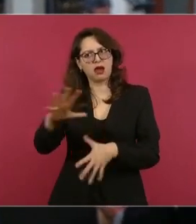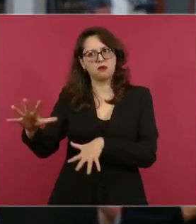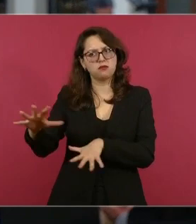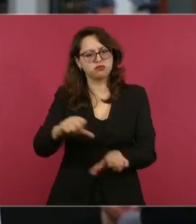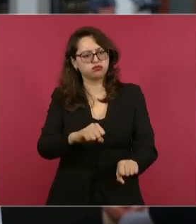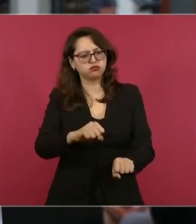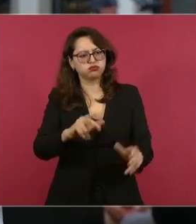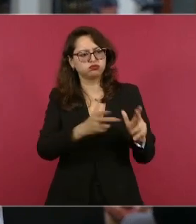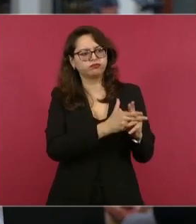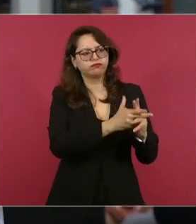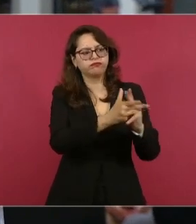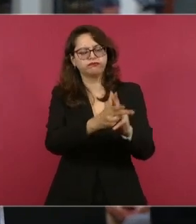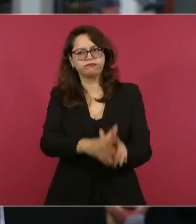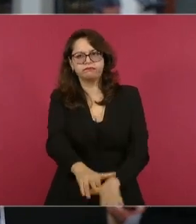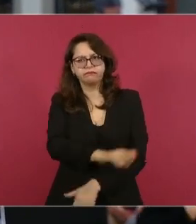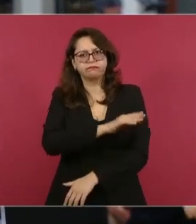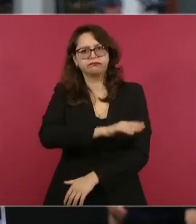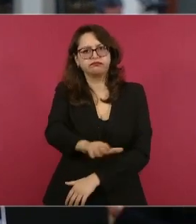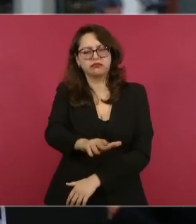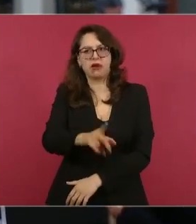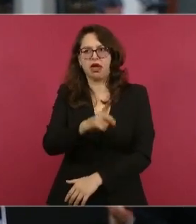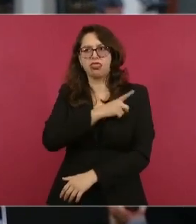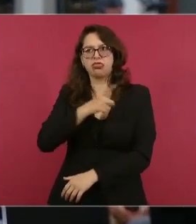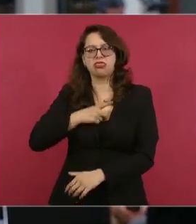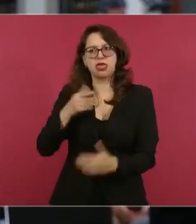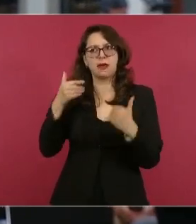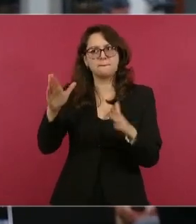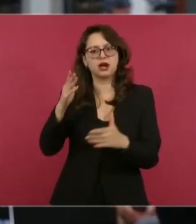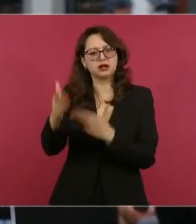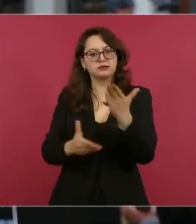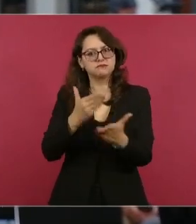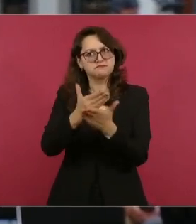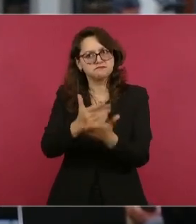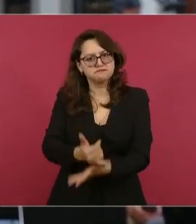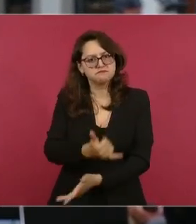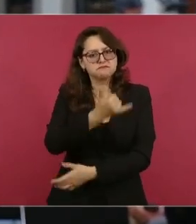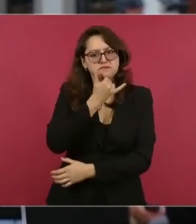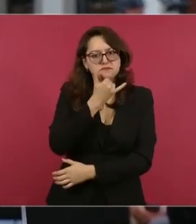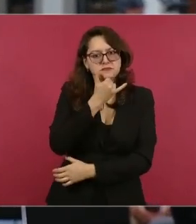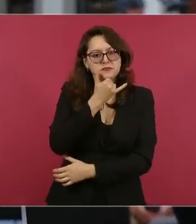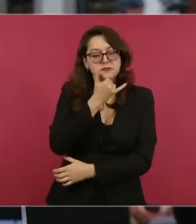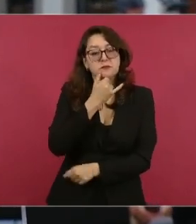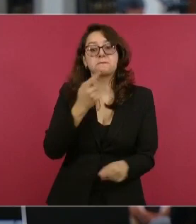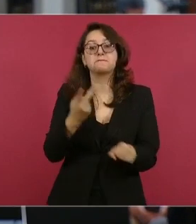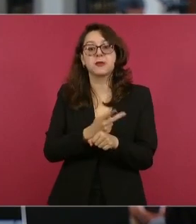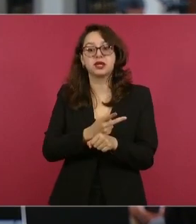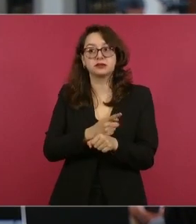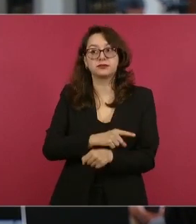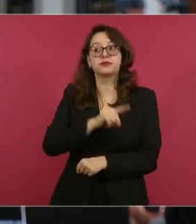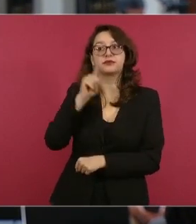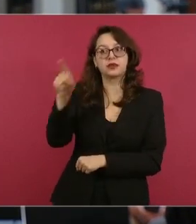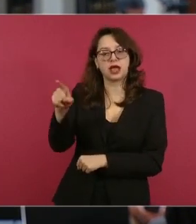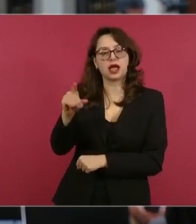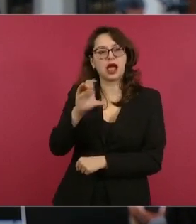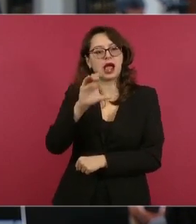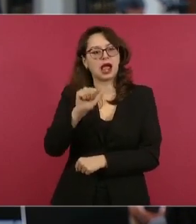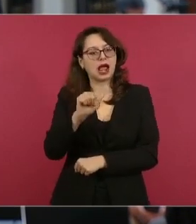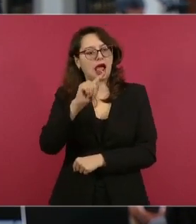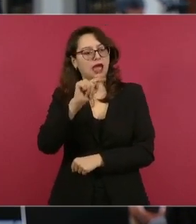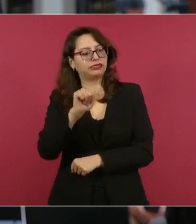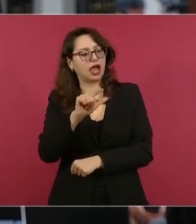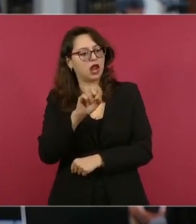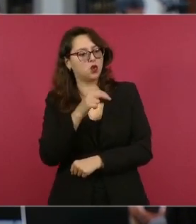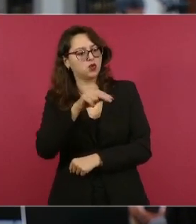el expolio, que en ese momento solamente el Parlamento de Cataluña, de mi región, ofreció apoyo a